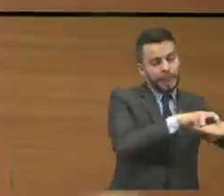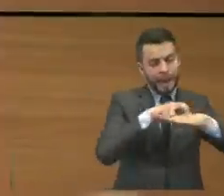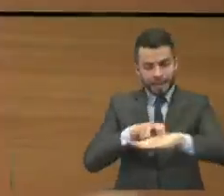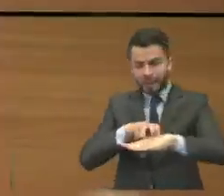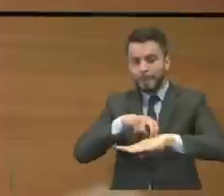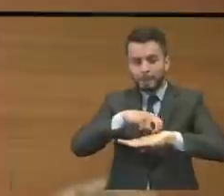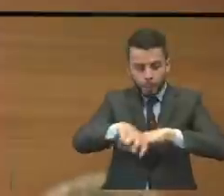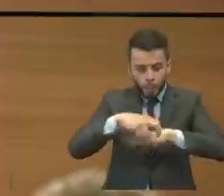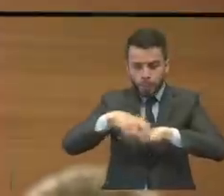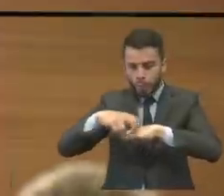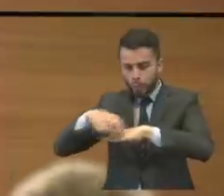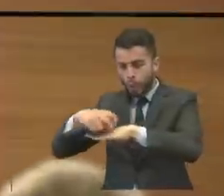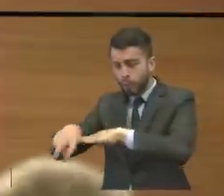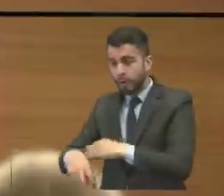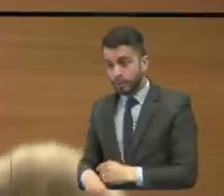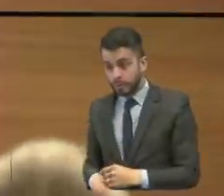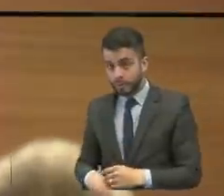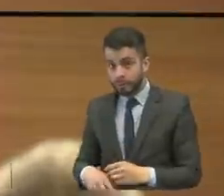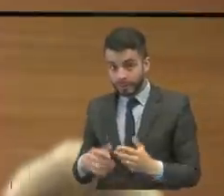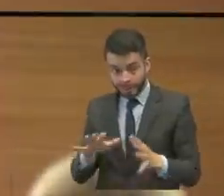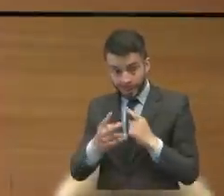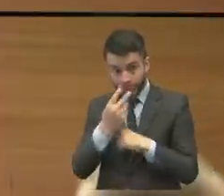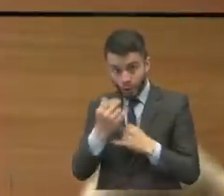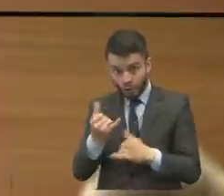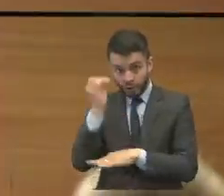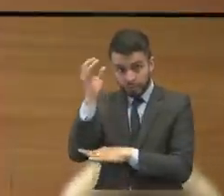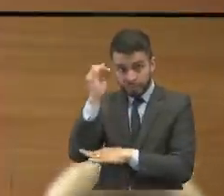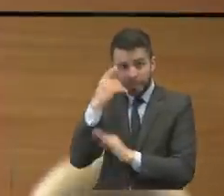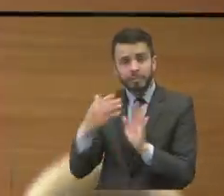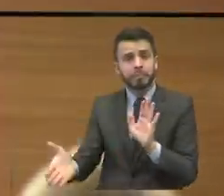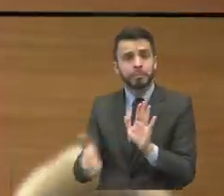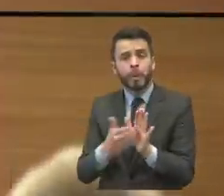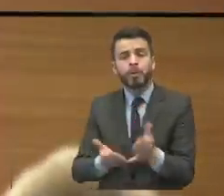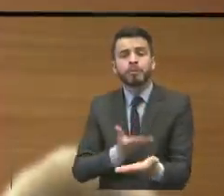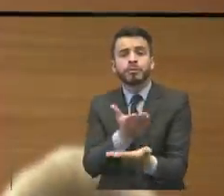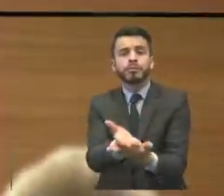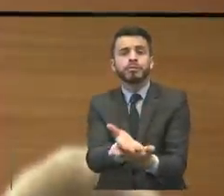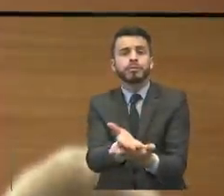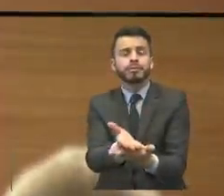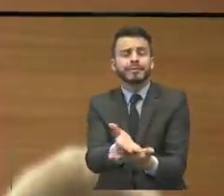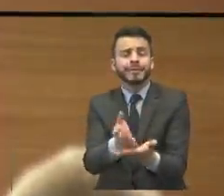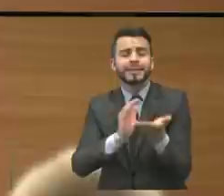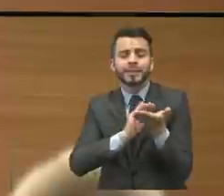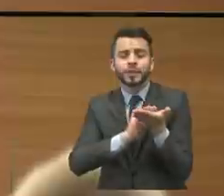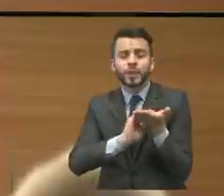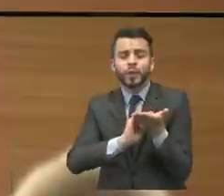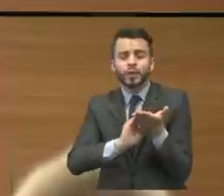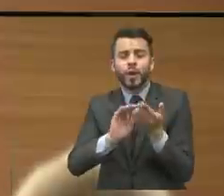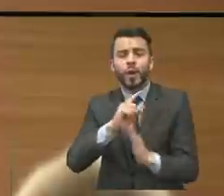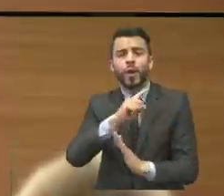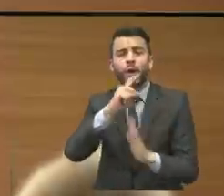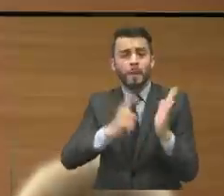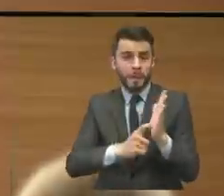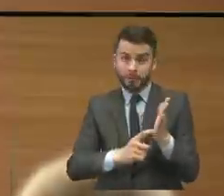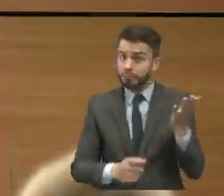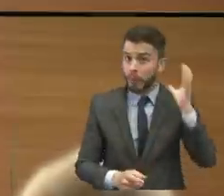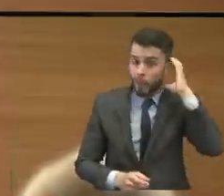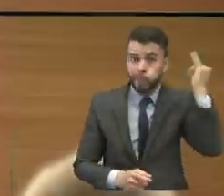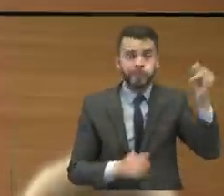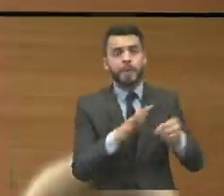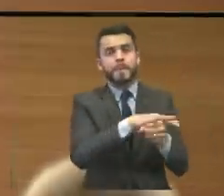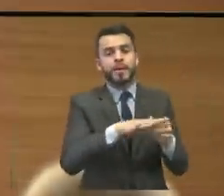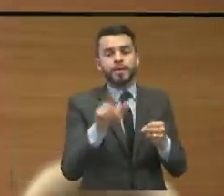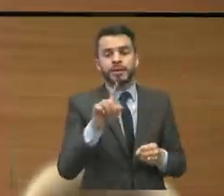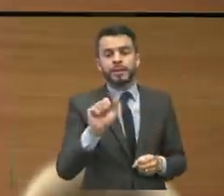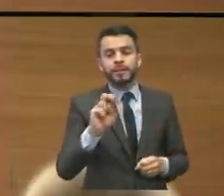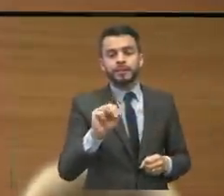queda, espero yo, perfectamente resuelta con esta propuesta. Un ciudadano en San Antonio Norte, yo quiero decirles que para mí